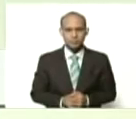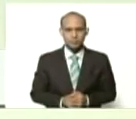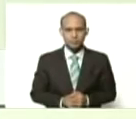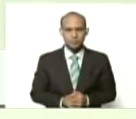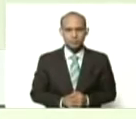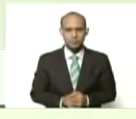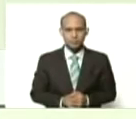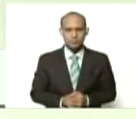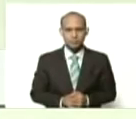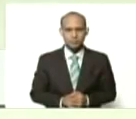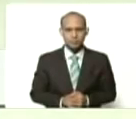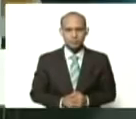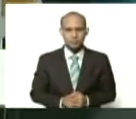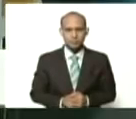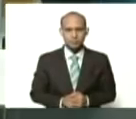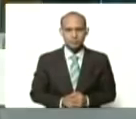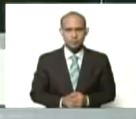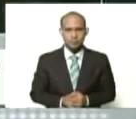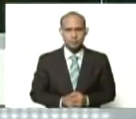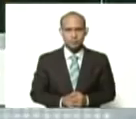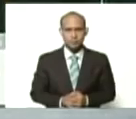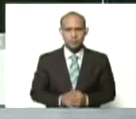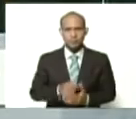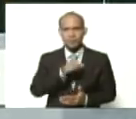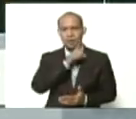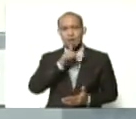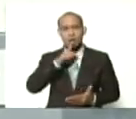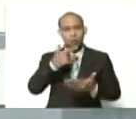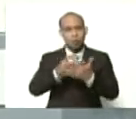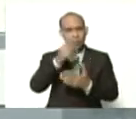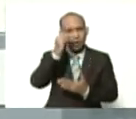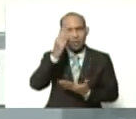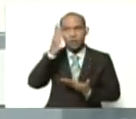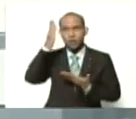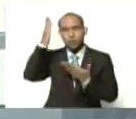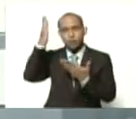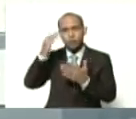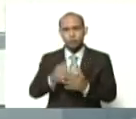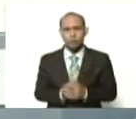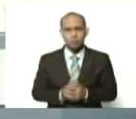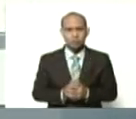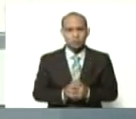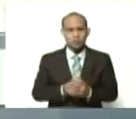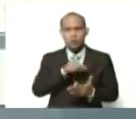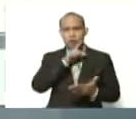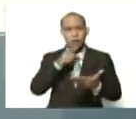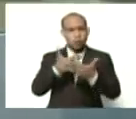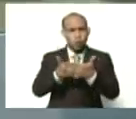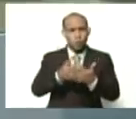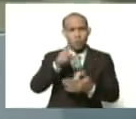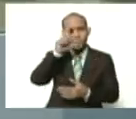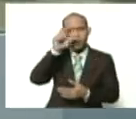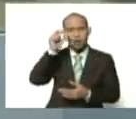camarada. Ser sanado, camarada. En nombre de Dios, en nombre del doctor José Gregorio Hernández,